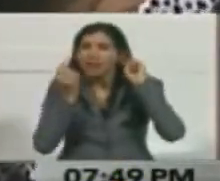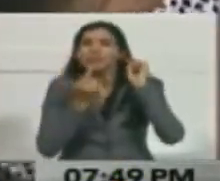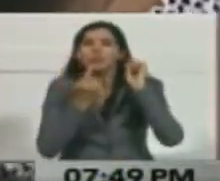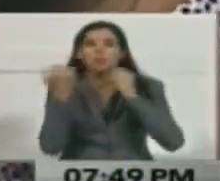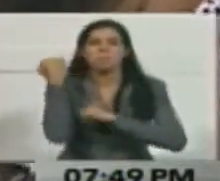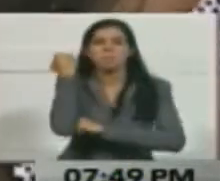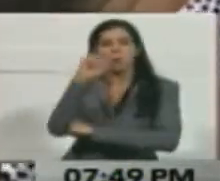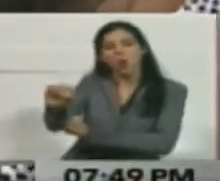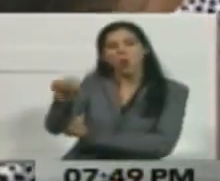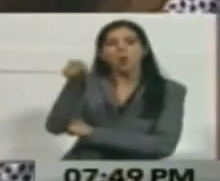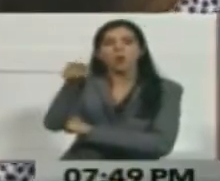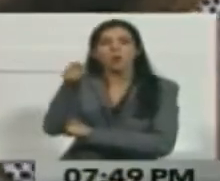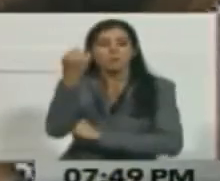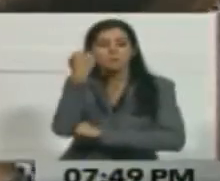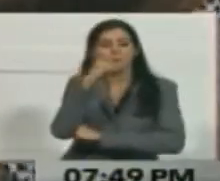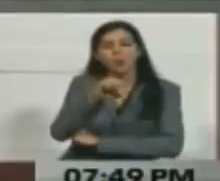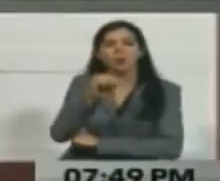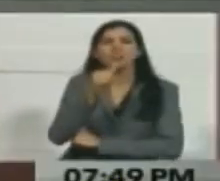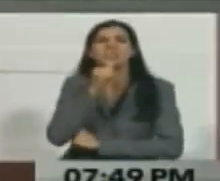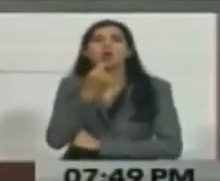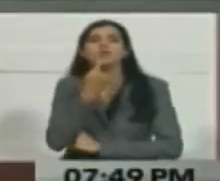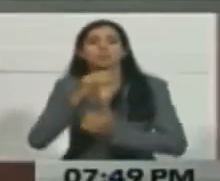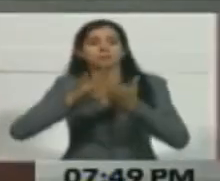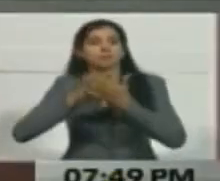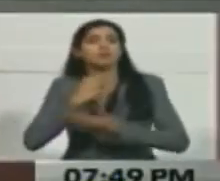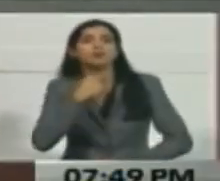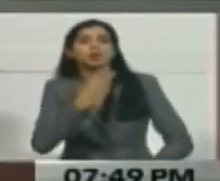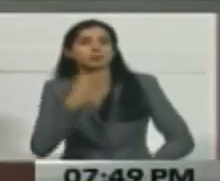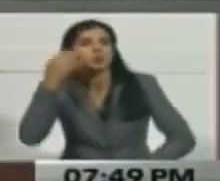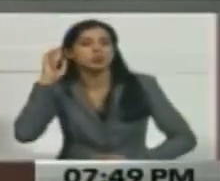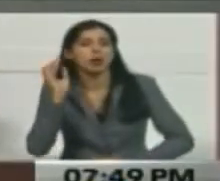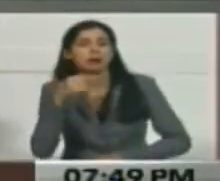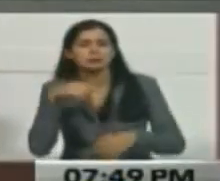civil en la boca de María Corina Machado, aquí hubo